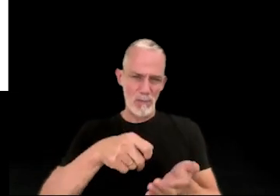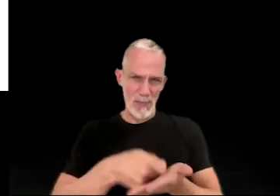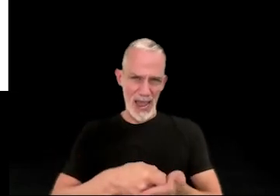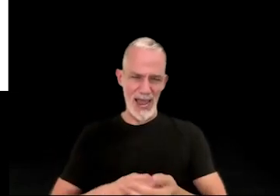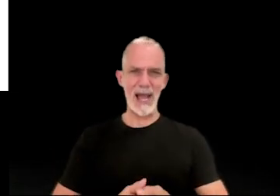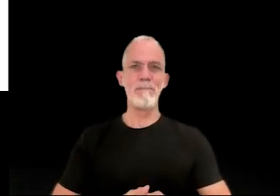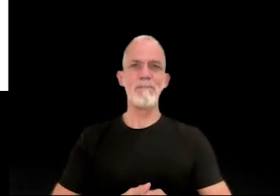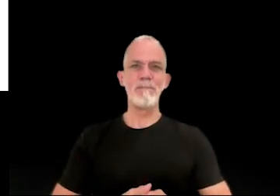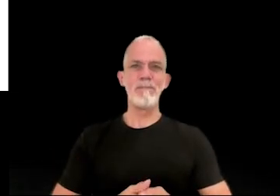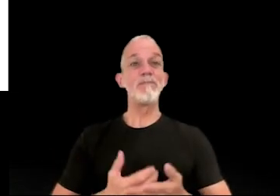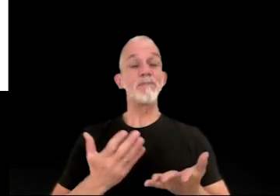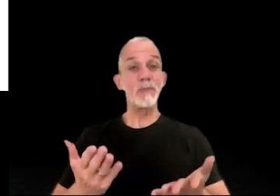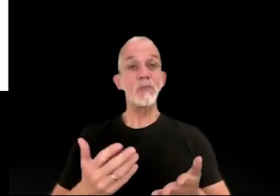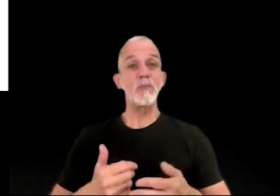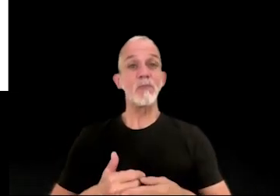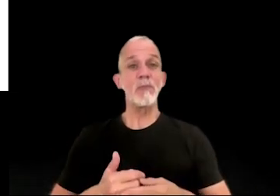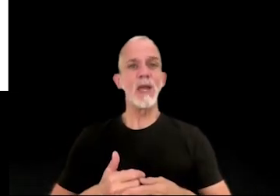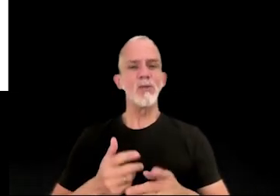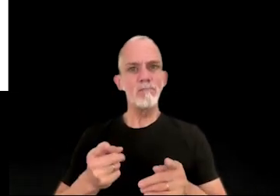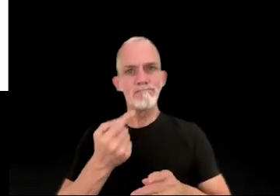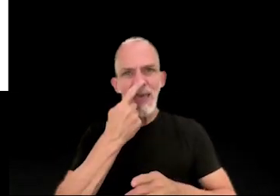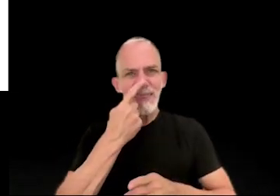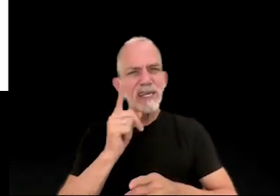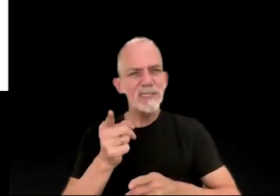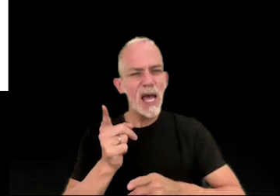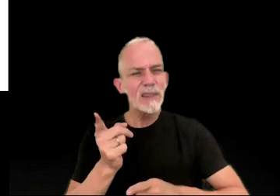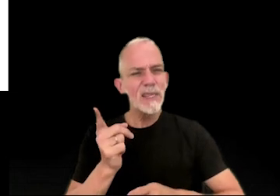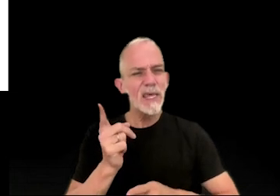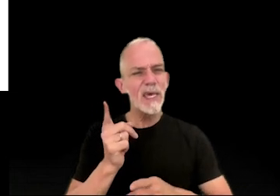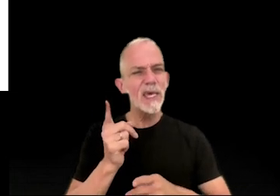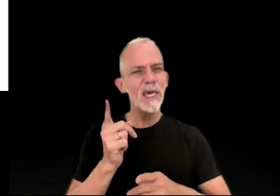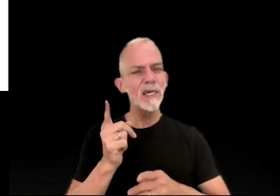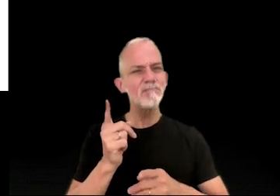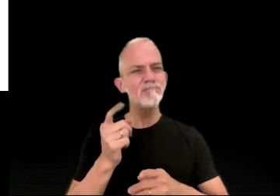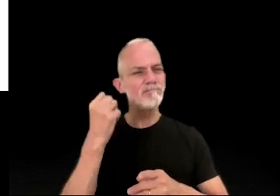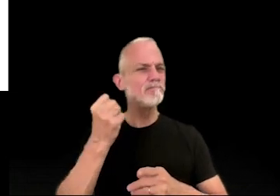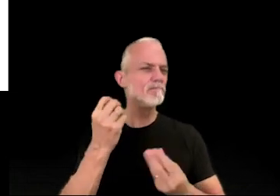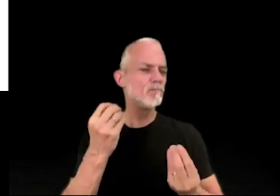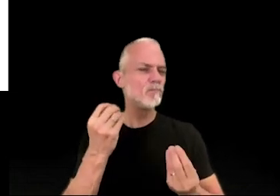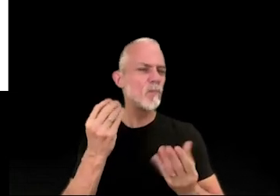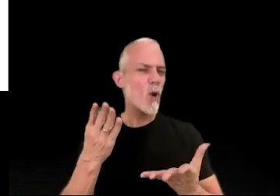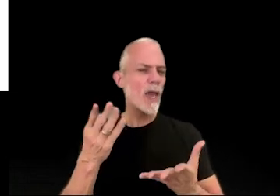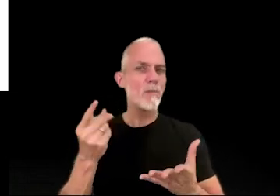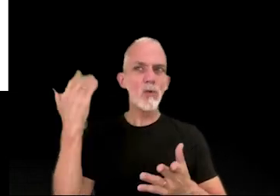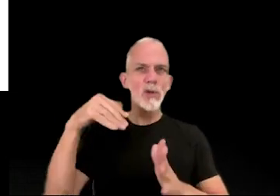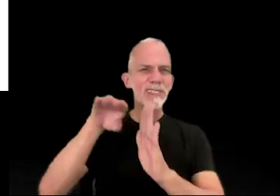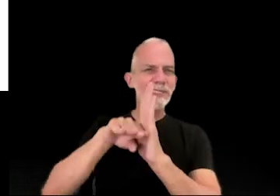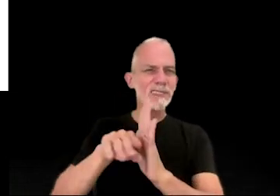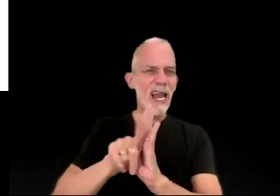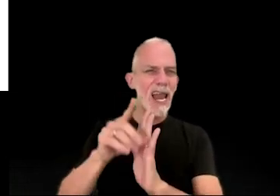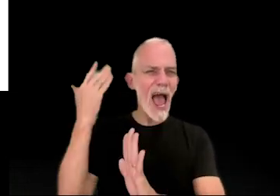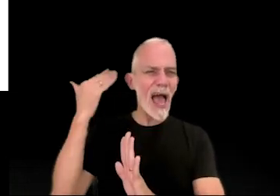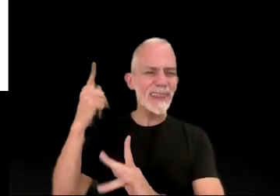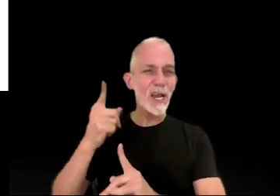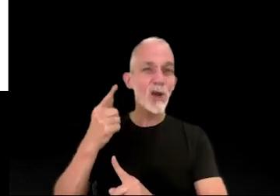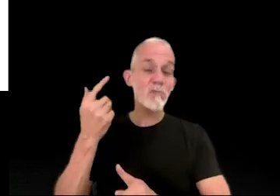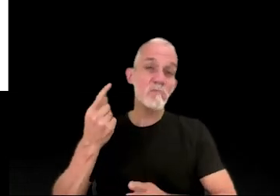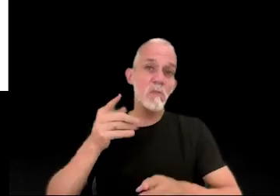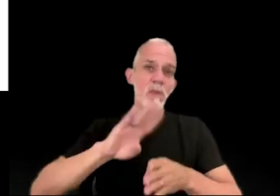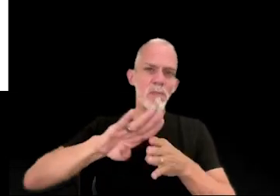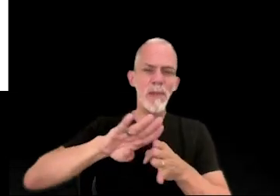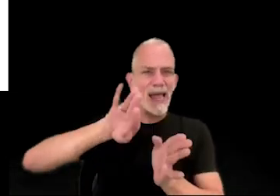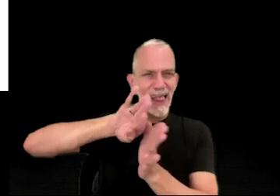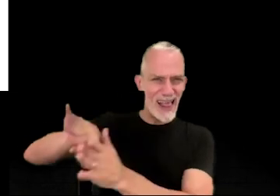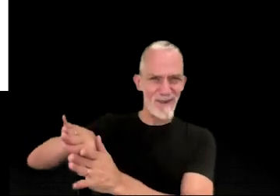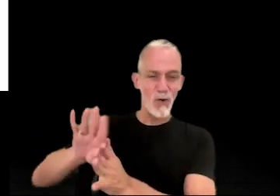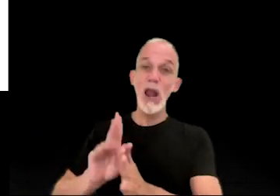Esto, bueno, es interesante también hacerle un hincapié porque en otros regímenes quizás eran obligaciones excluidas. En esta